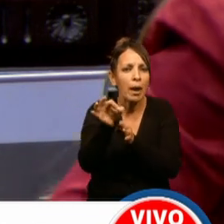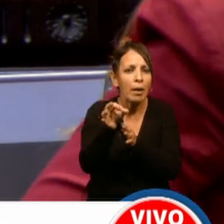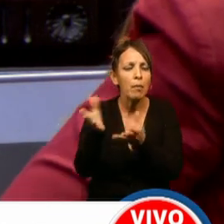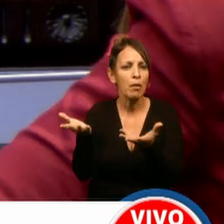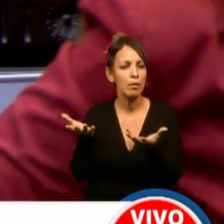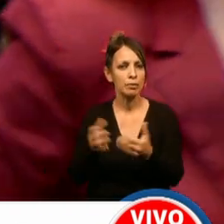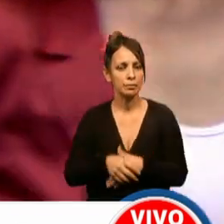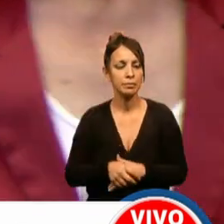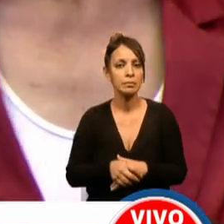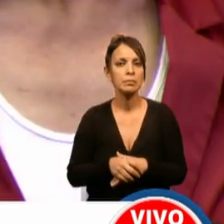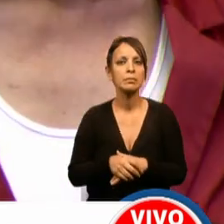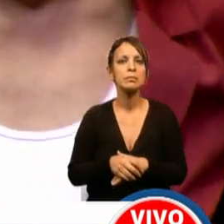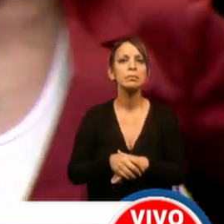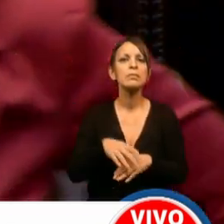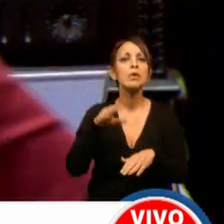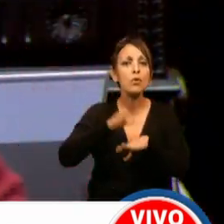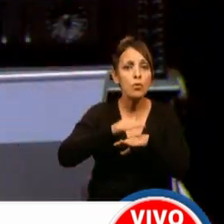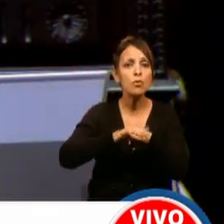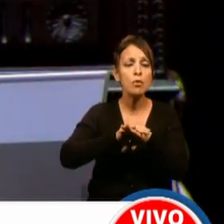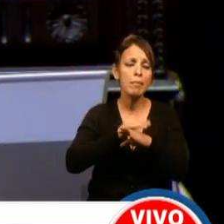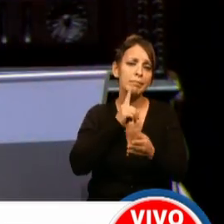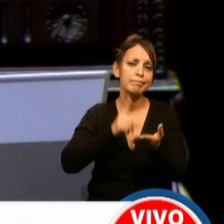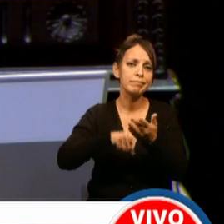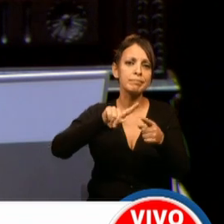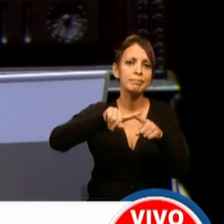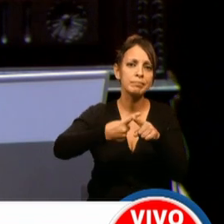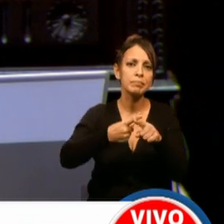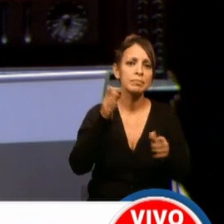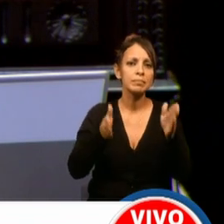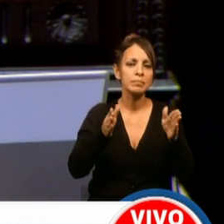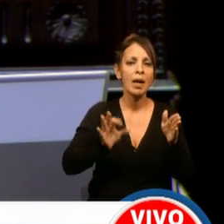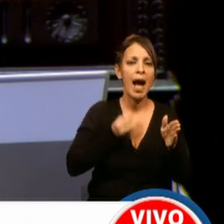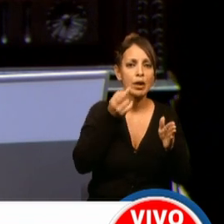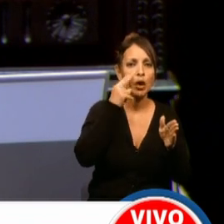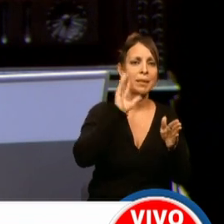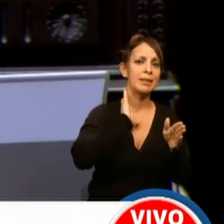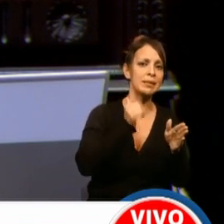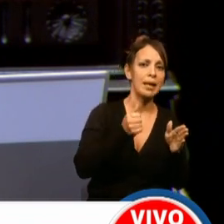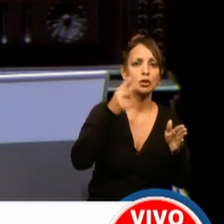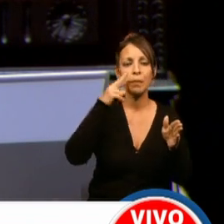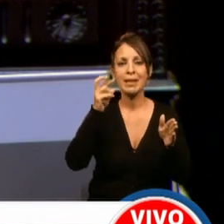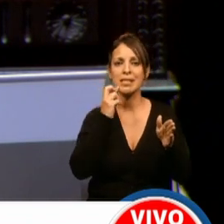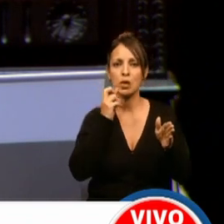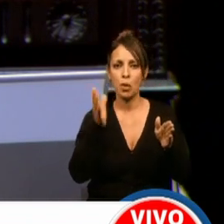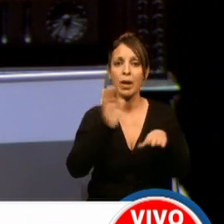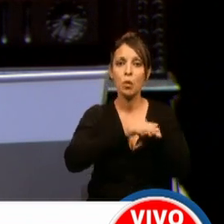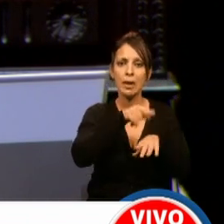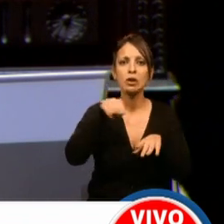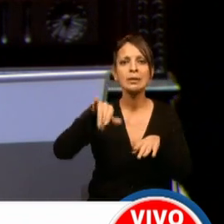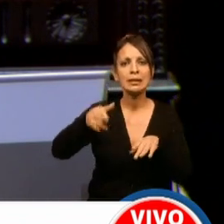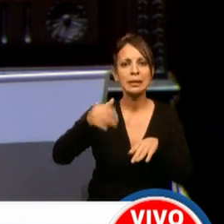principalmente por las políticas aplicadas entre el año 2016 y 2019 miren